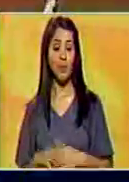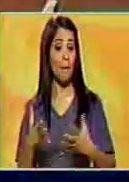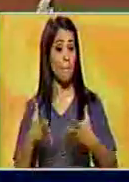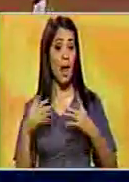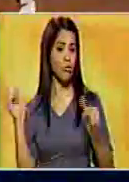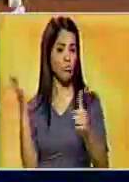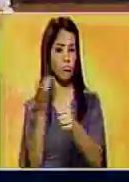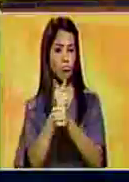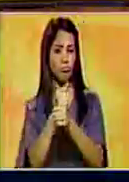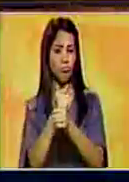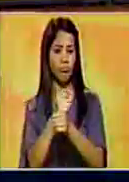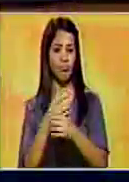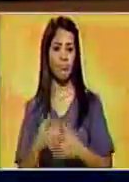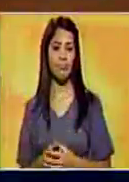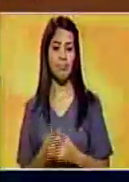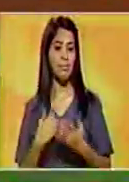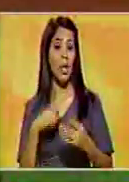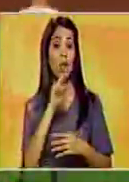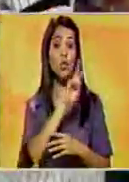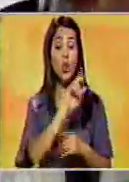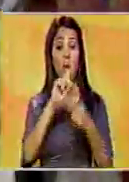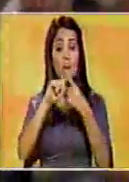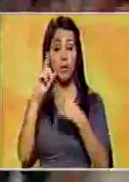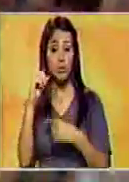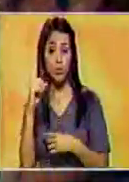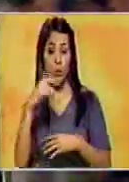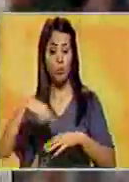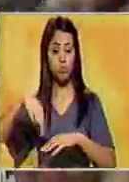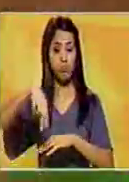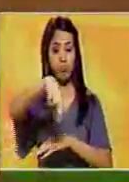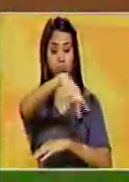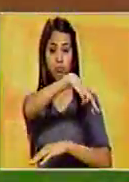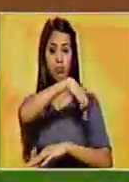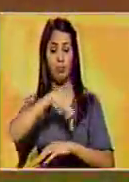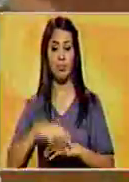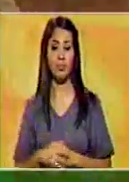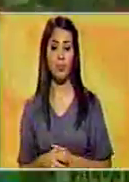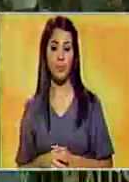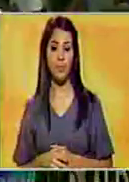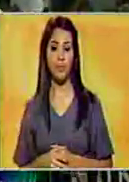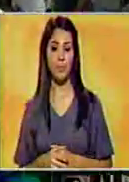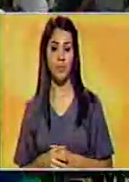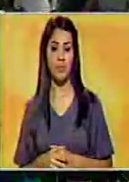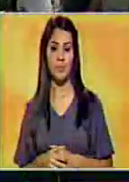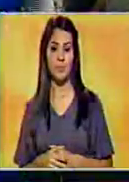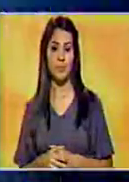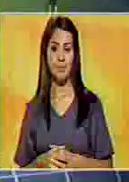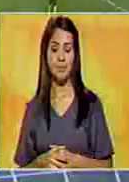el rescate y poner la serie 2-1 con Cleveland adelante.